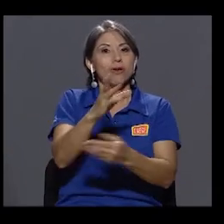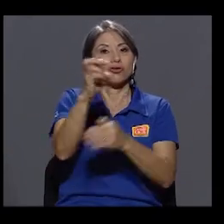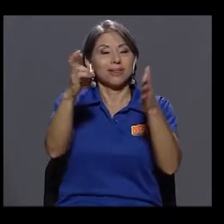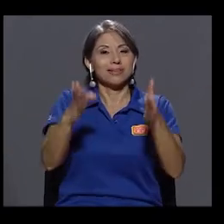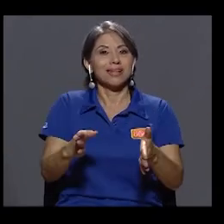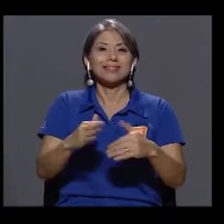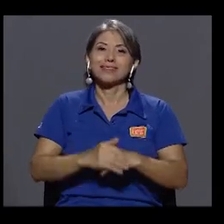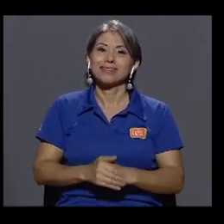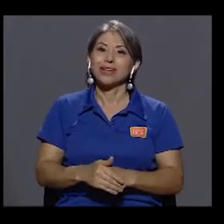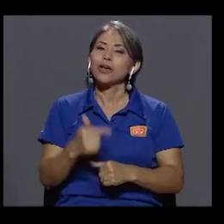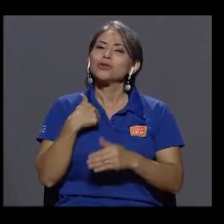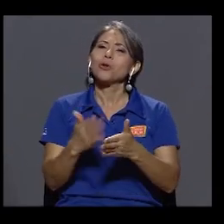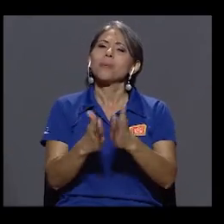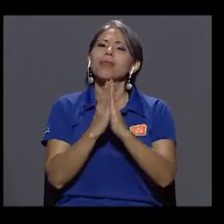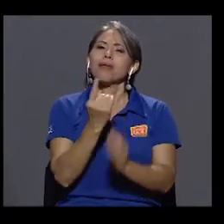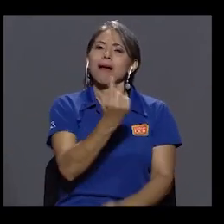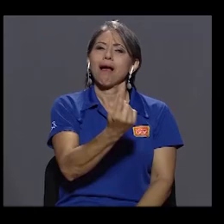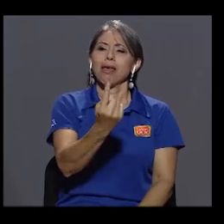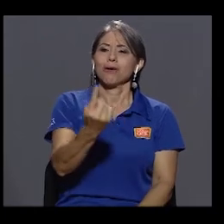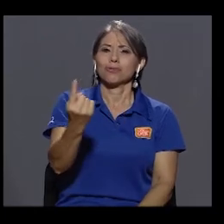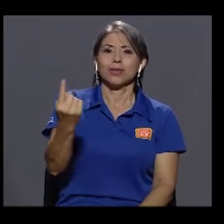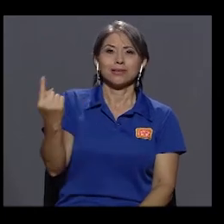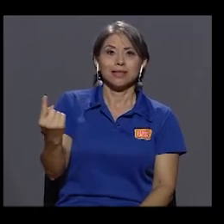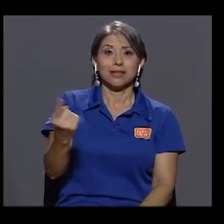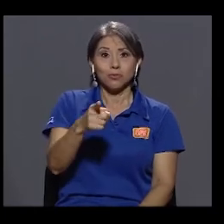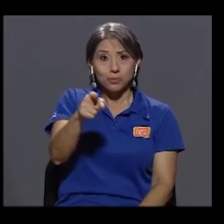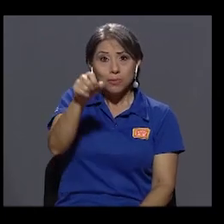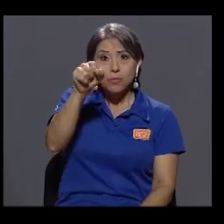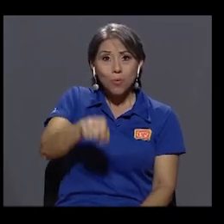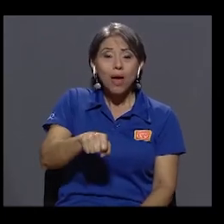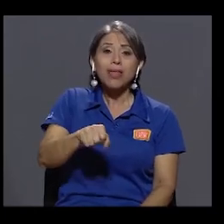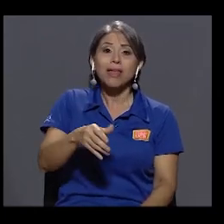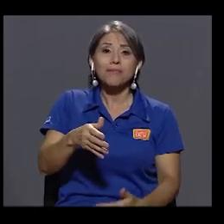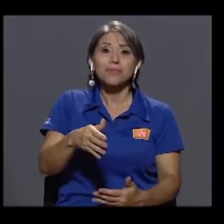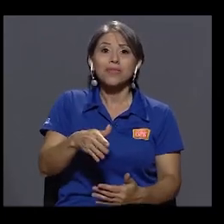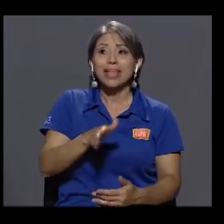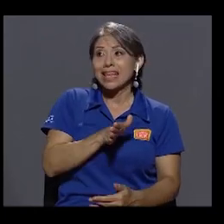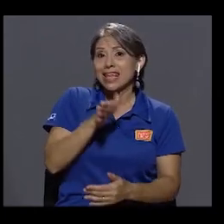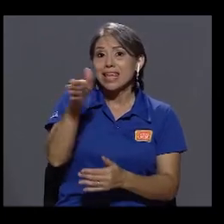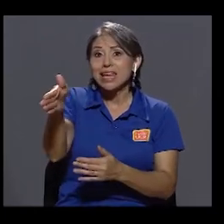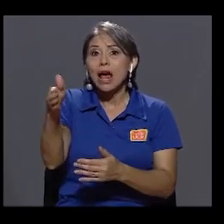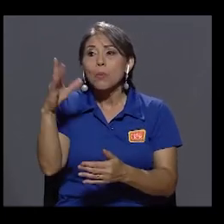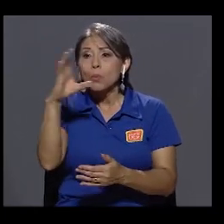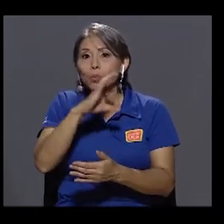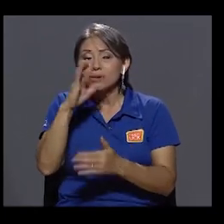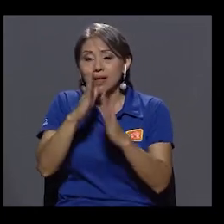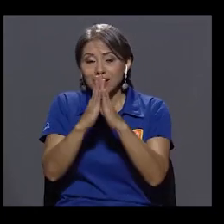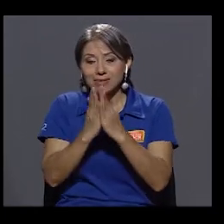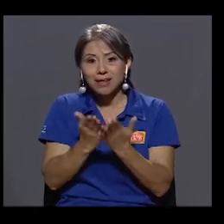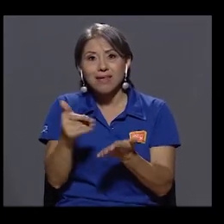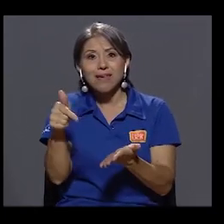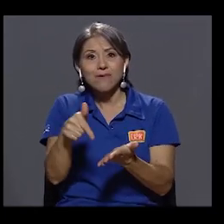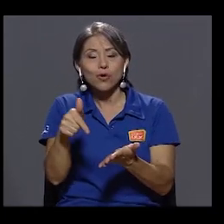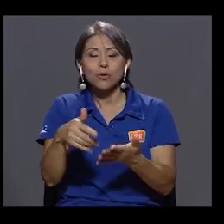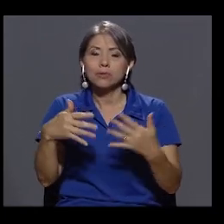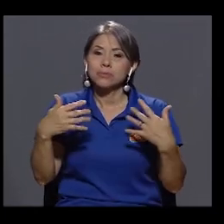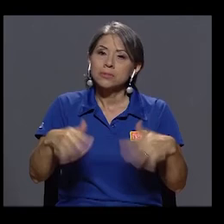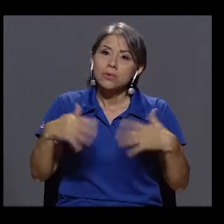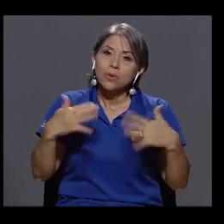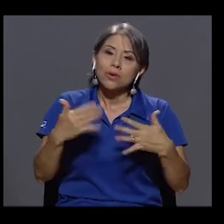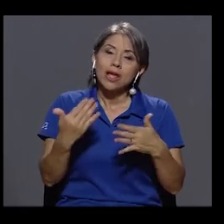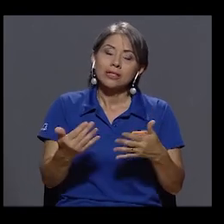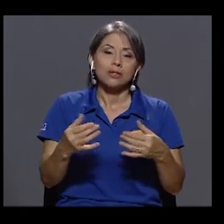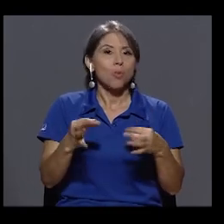yo le pediría que dacosta urgencia que si se puede acercar a los lugares donde usted tiene este libro es es una reivindicación